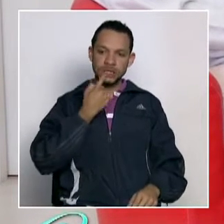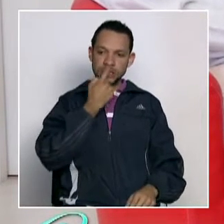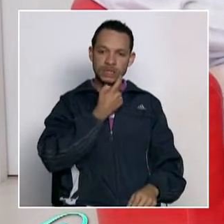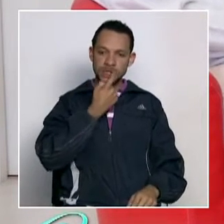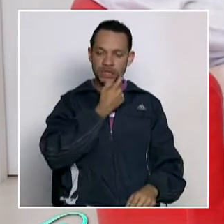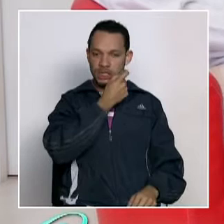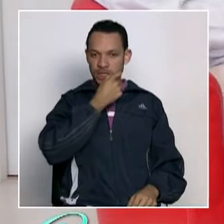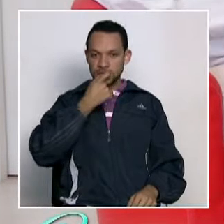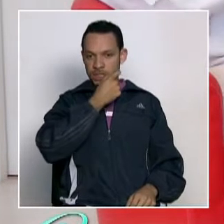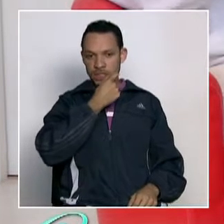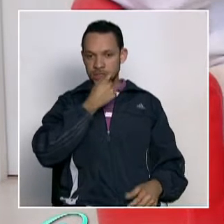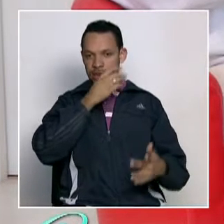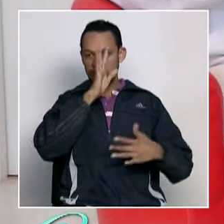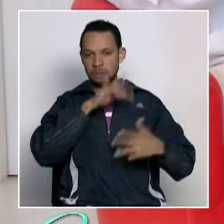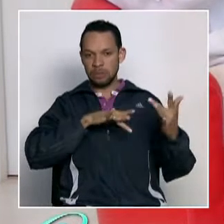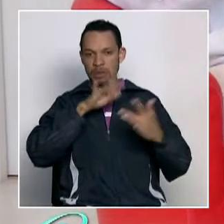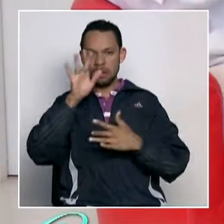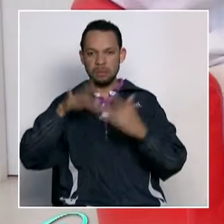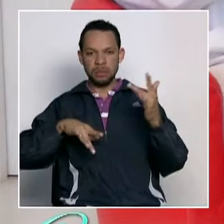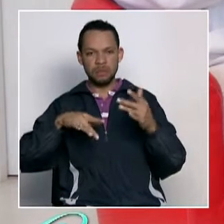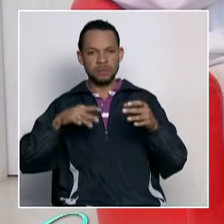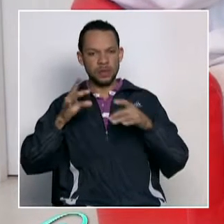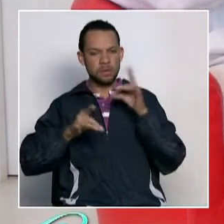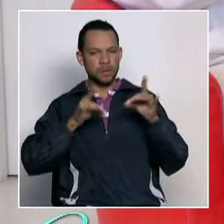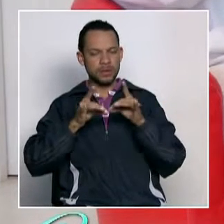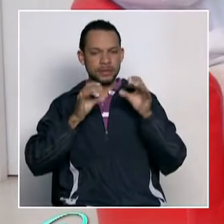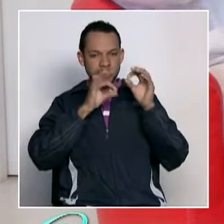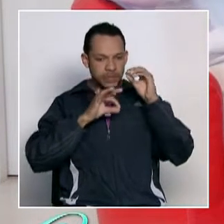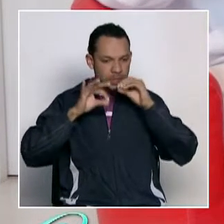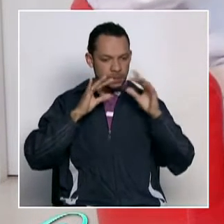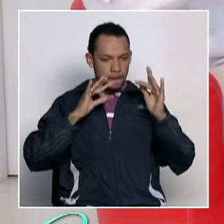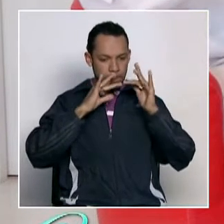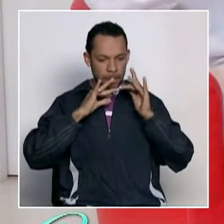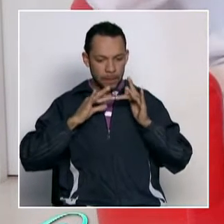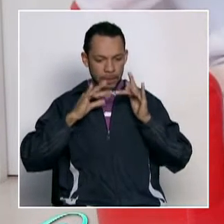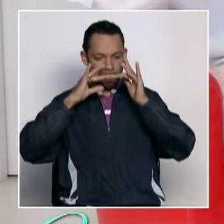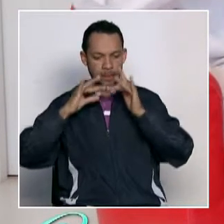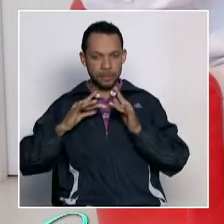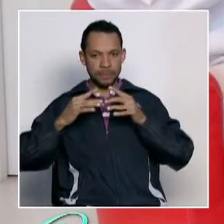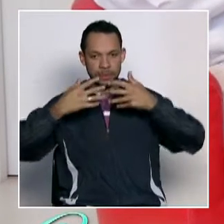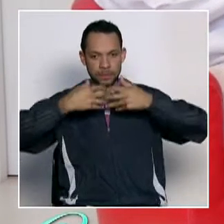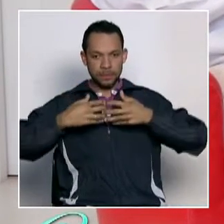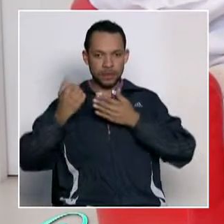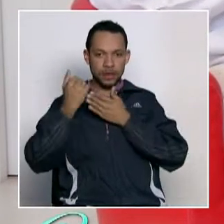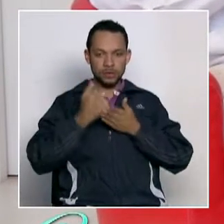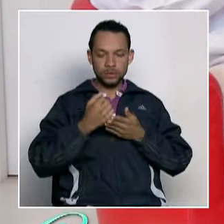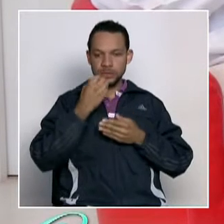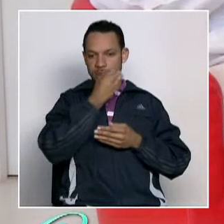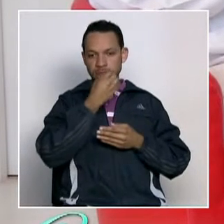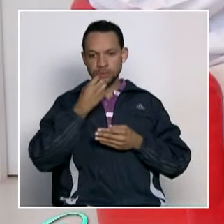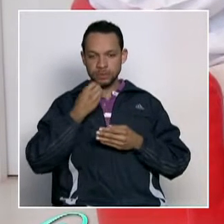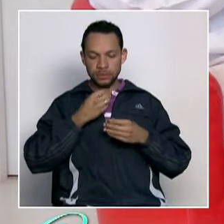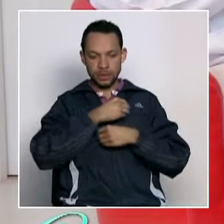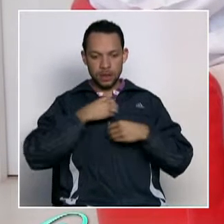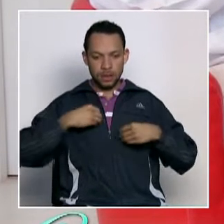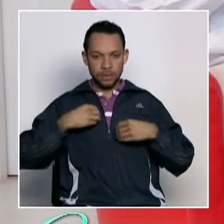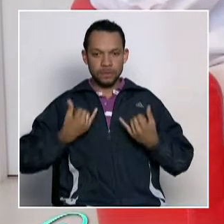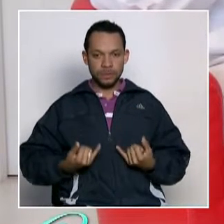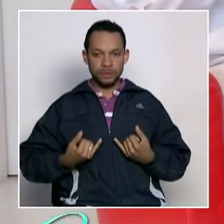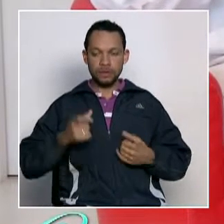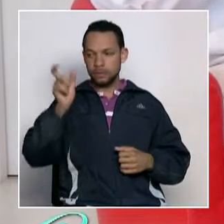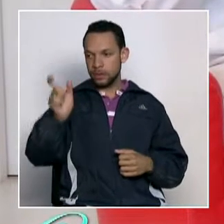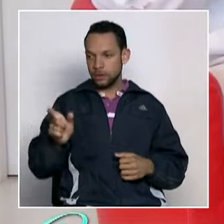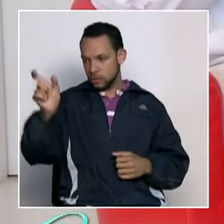la odontología. ¿Por qué es tan importante el tratamiento odontológico en el concepto de la salud en general? Uh-huh. Traemos unos casos